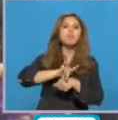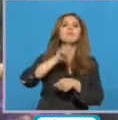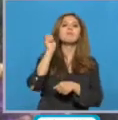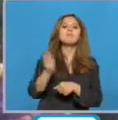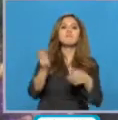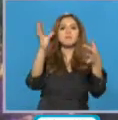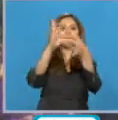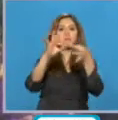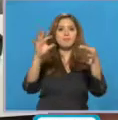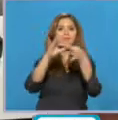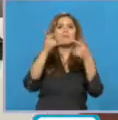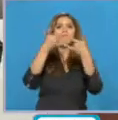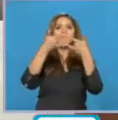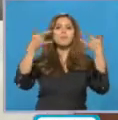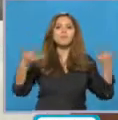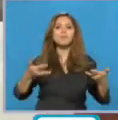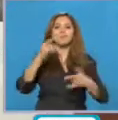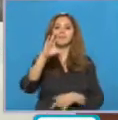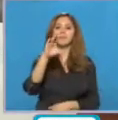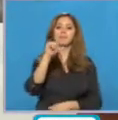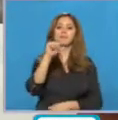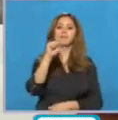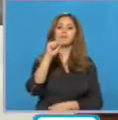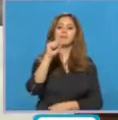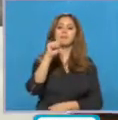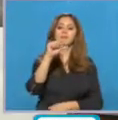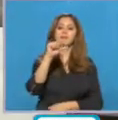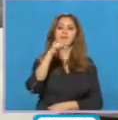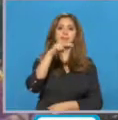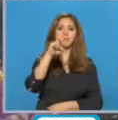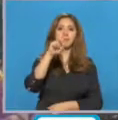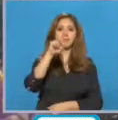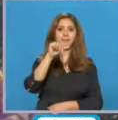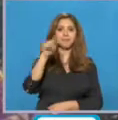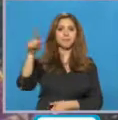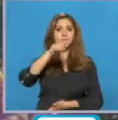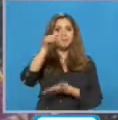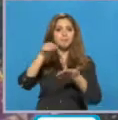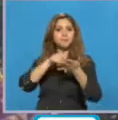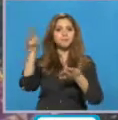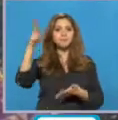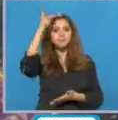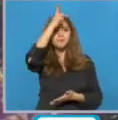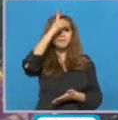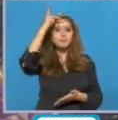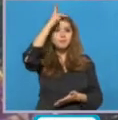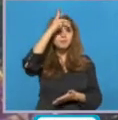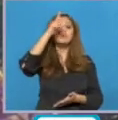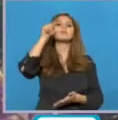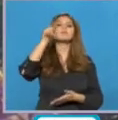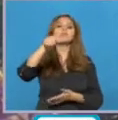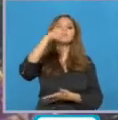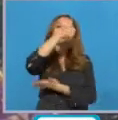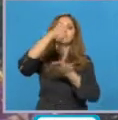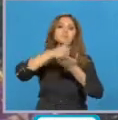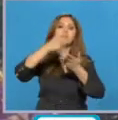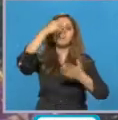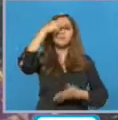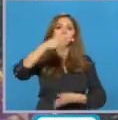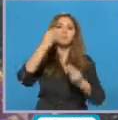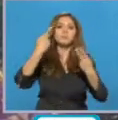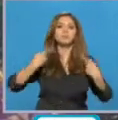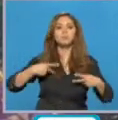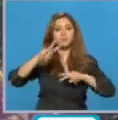historia de La Castañeda, este centro psiquiátrico, este manicomio, que era el manicomio central de la Ciudad de México, y el cual en su